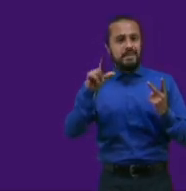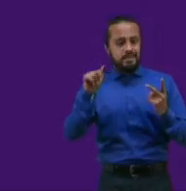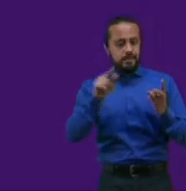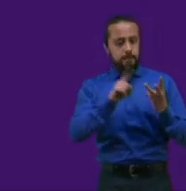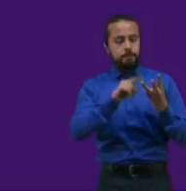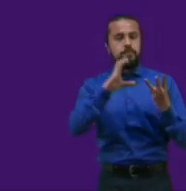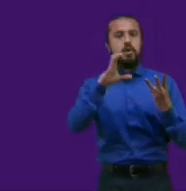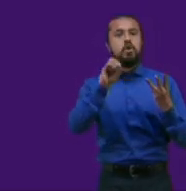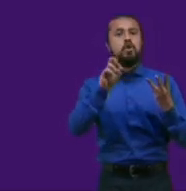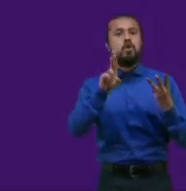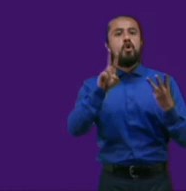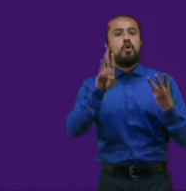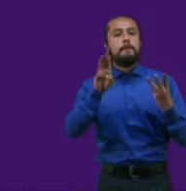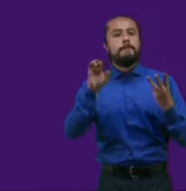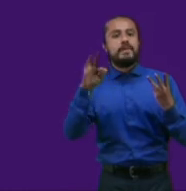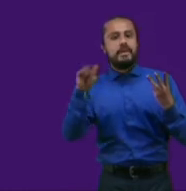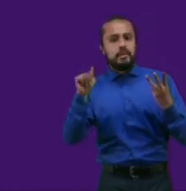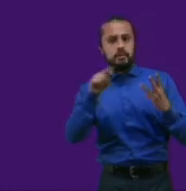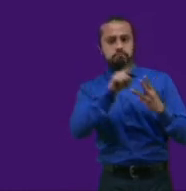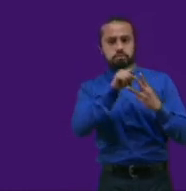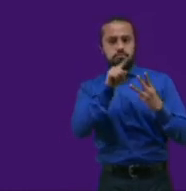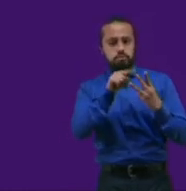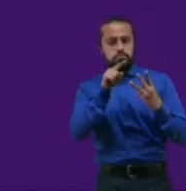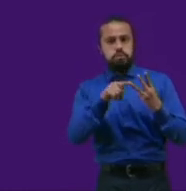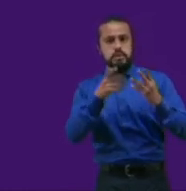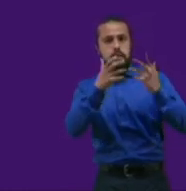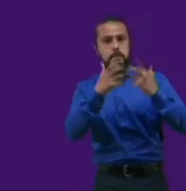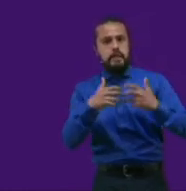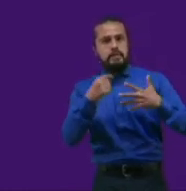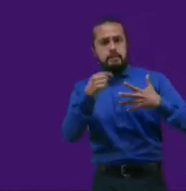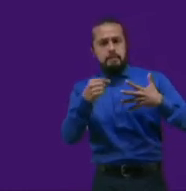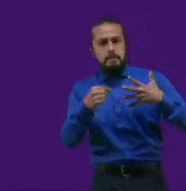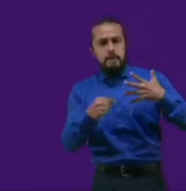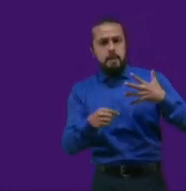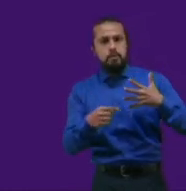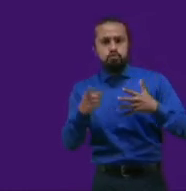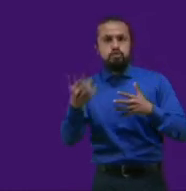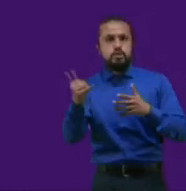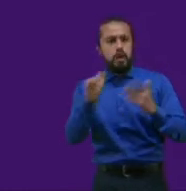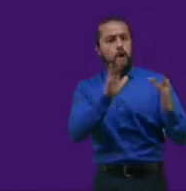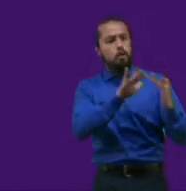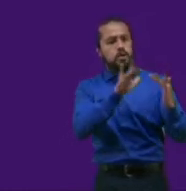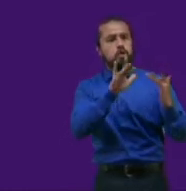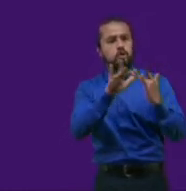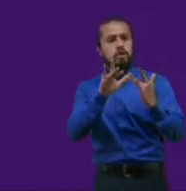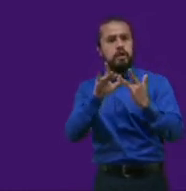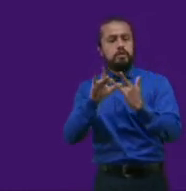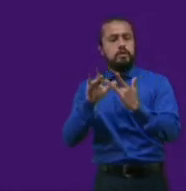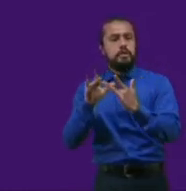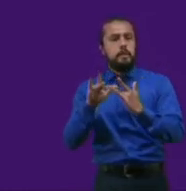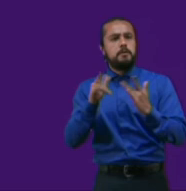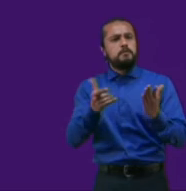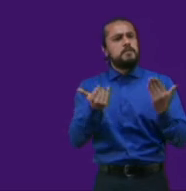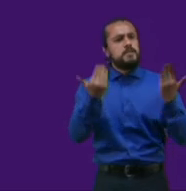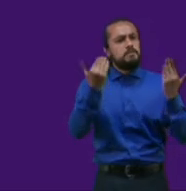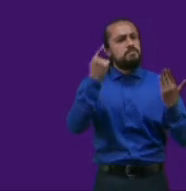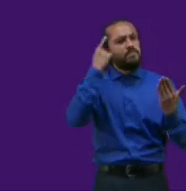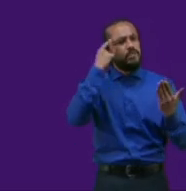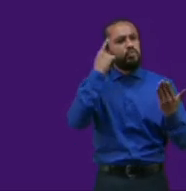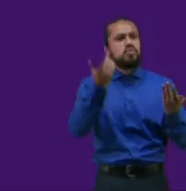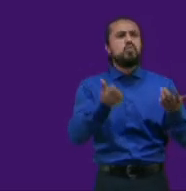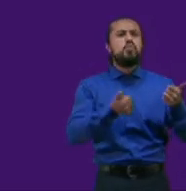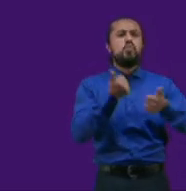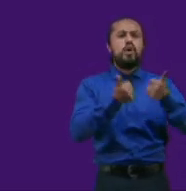¿Qué tipo de inversionista crees tú que es el ideal en tu negocio? ¿Qué característica,